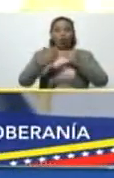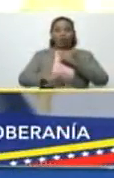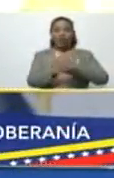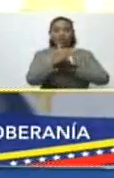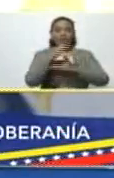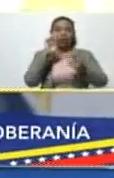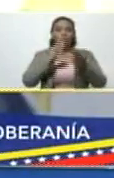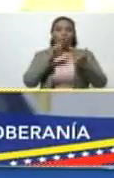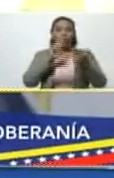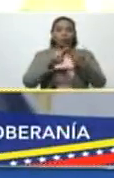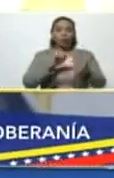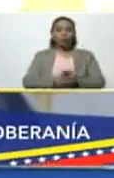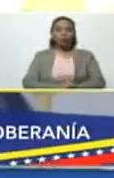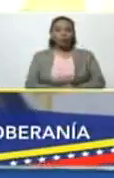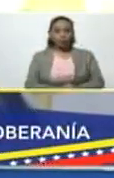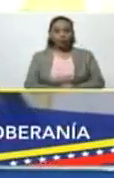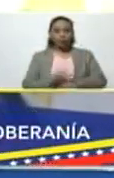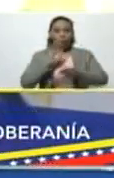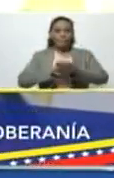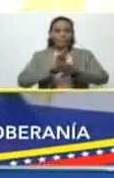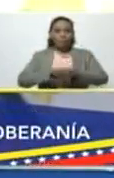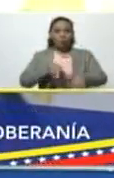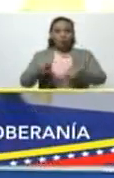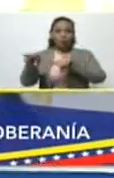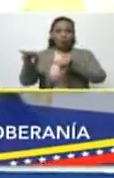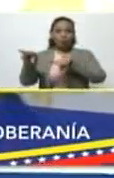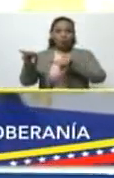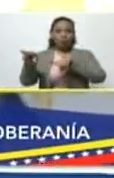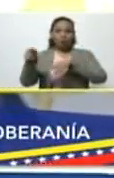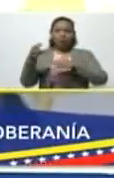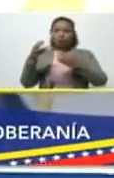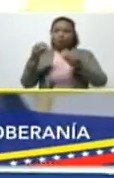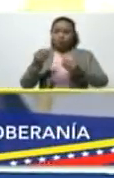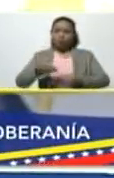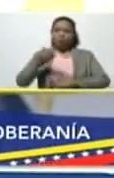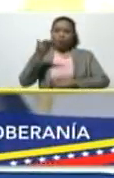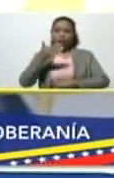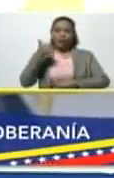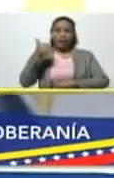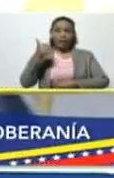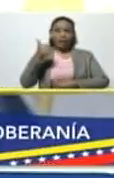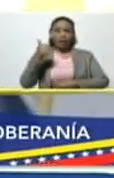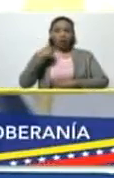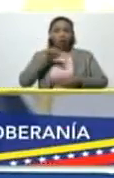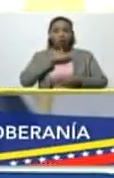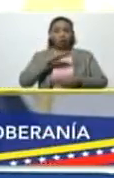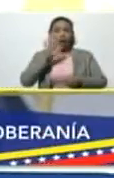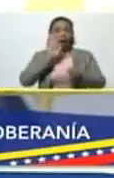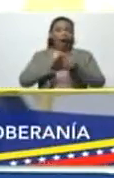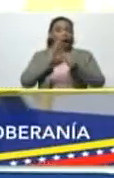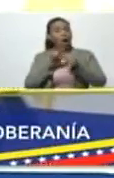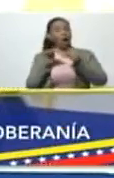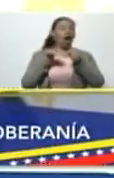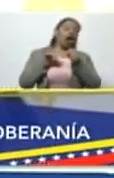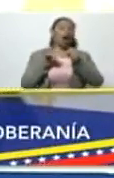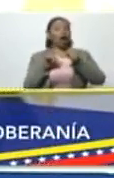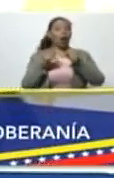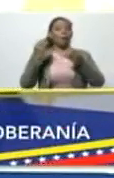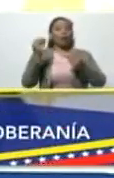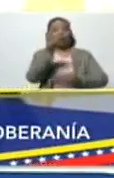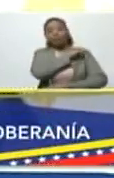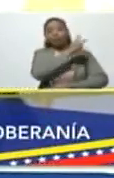del conocimiento. Por eso, muy apropiado, como que le estuviéramos cantando para que el general